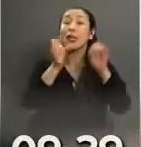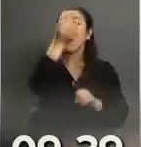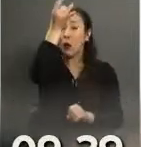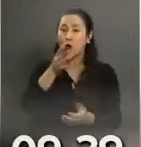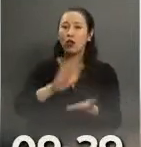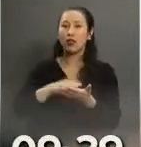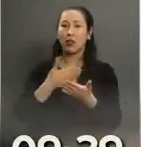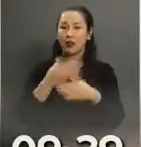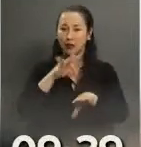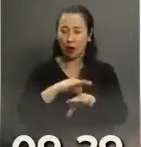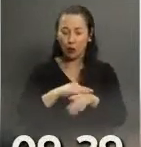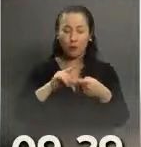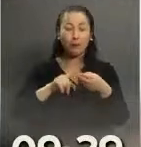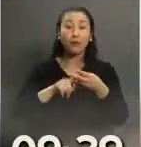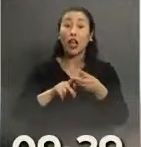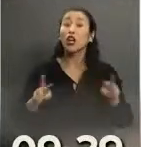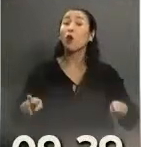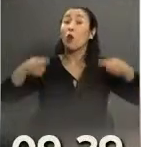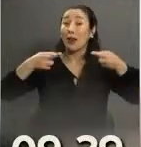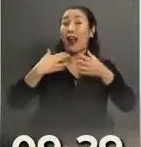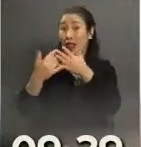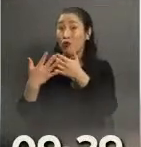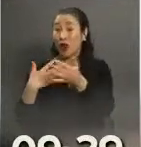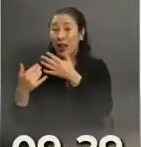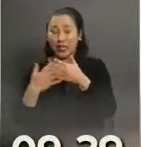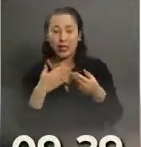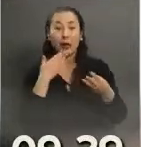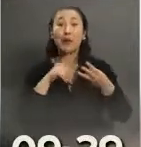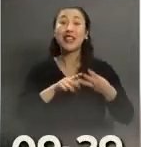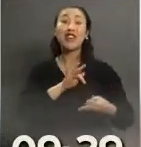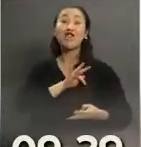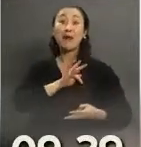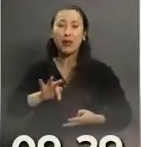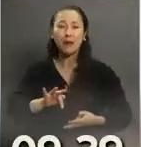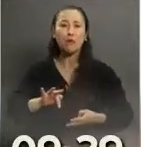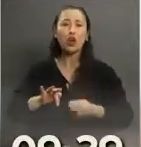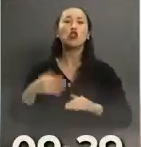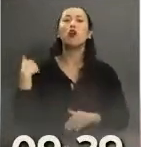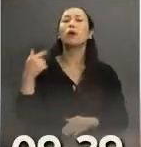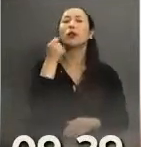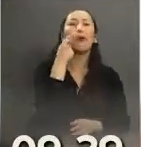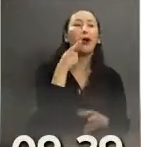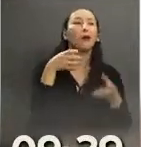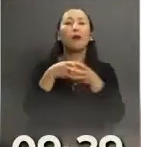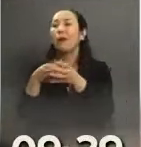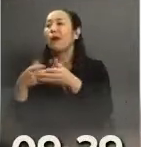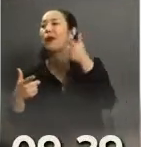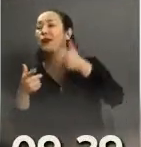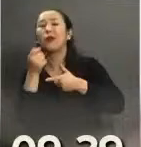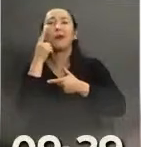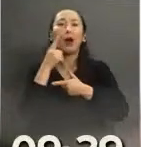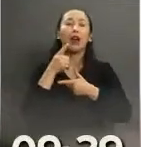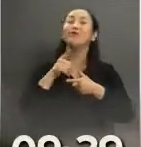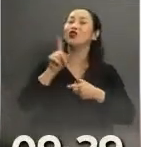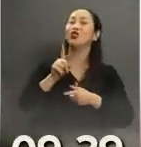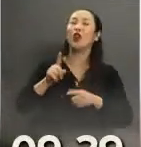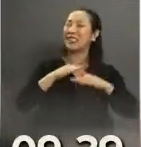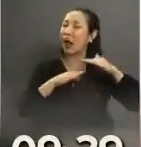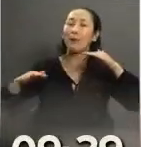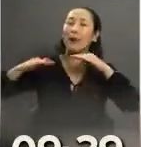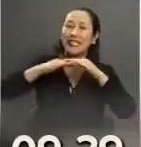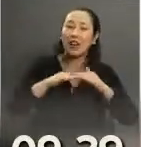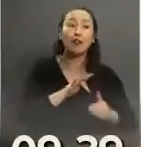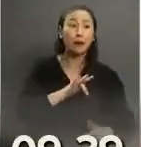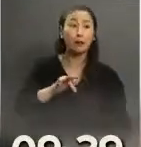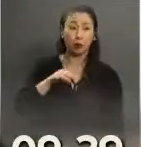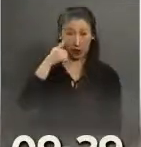naturales, de que el feminismo sea transversal a todas las políticas públicas. ¿Y cree que puede dar la sorpresa hoy día? Yo creo que podemos dar la sorpresa,